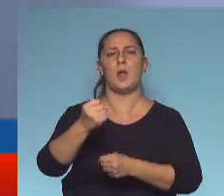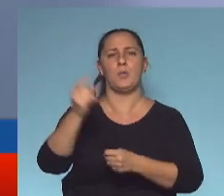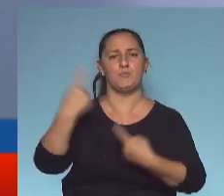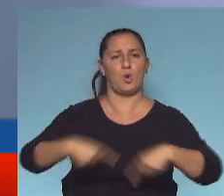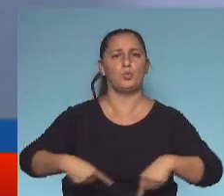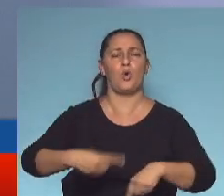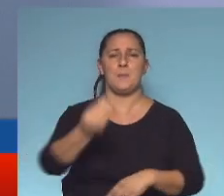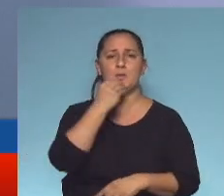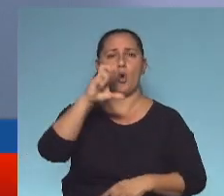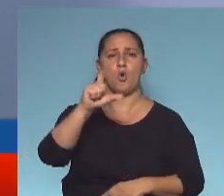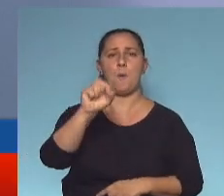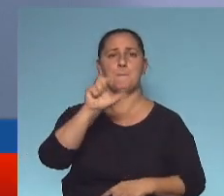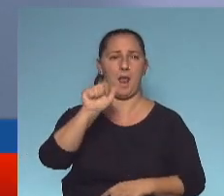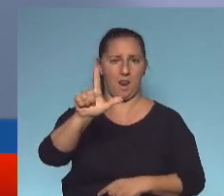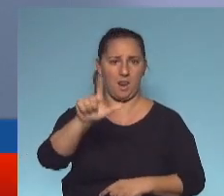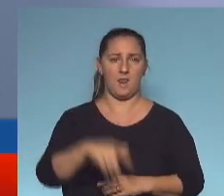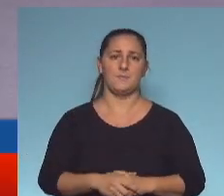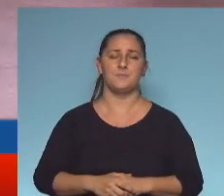Alimenticios COPAL. Daniel.